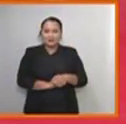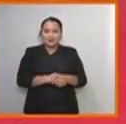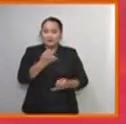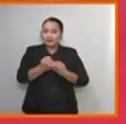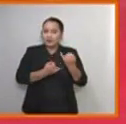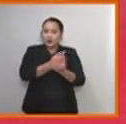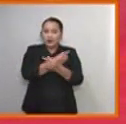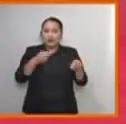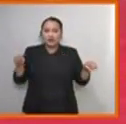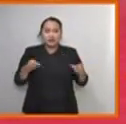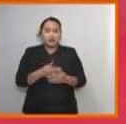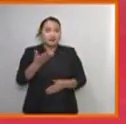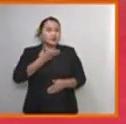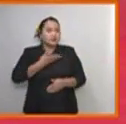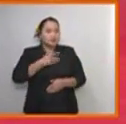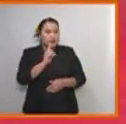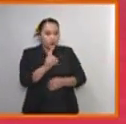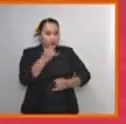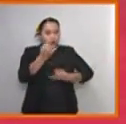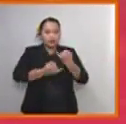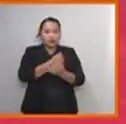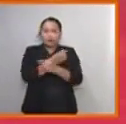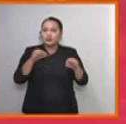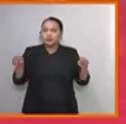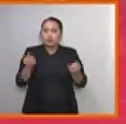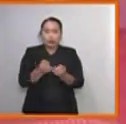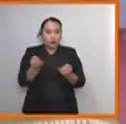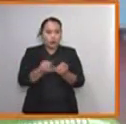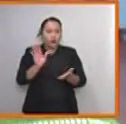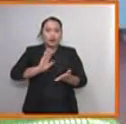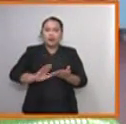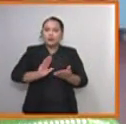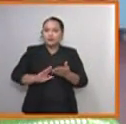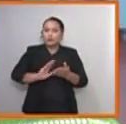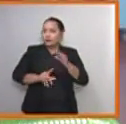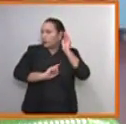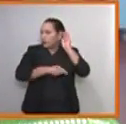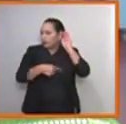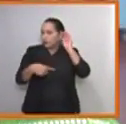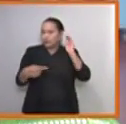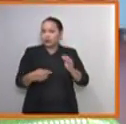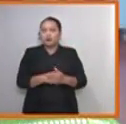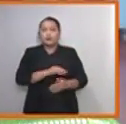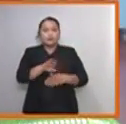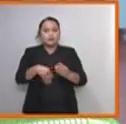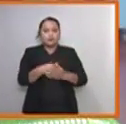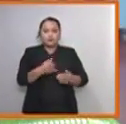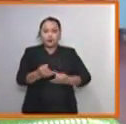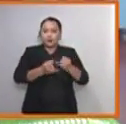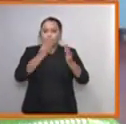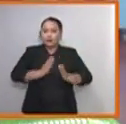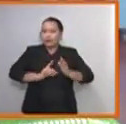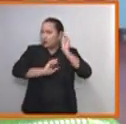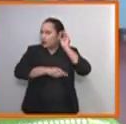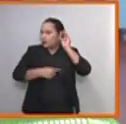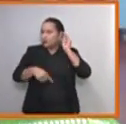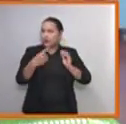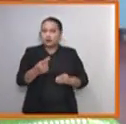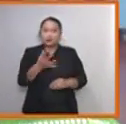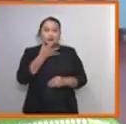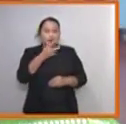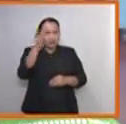jugada gratis. Tienes una jugada gratis el momento que invertiste en la diaria. Y para todos los jugadores de más uno, mucha suerte porque es momento de conocer el